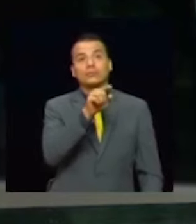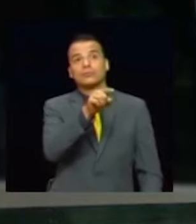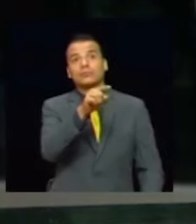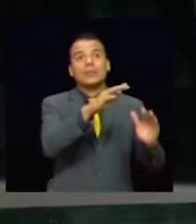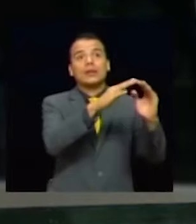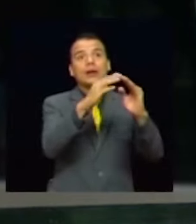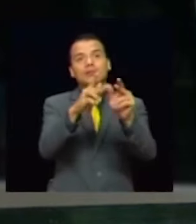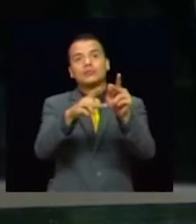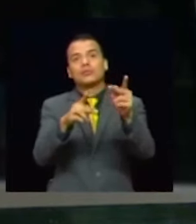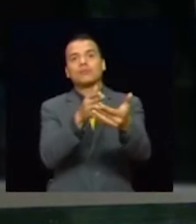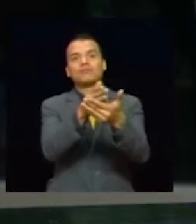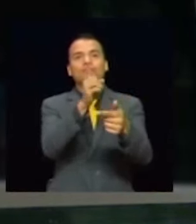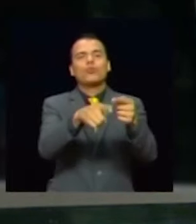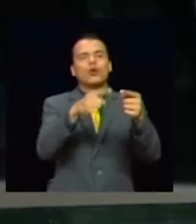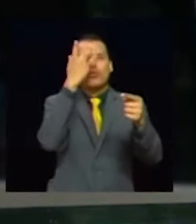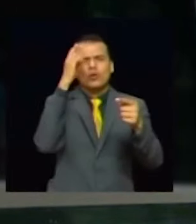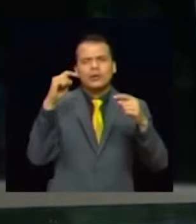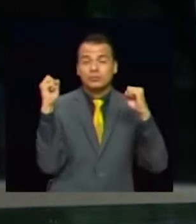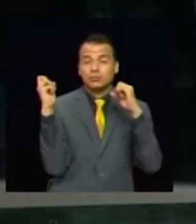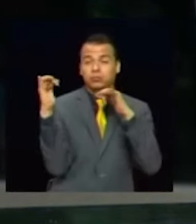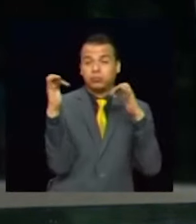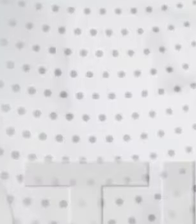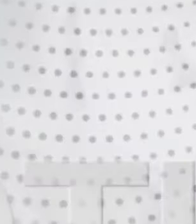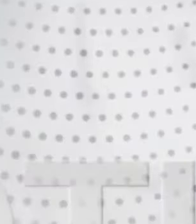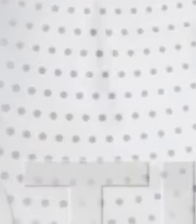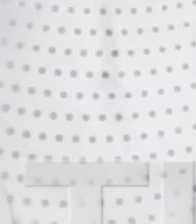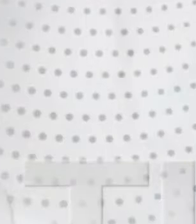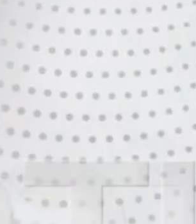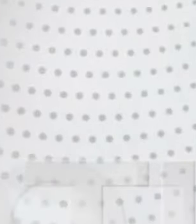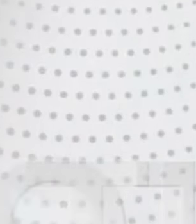residencias. Así se registra en video.